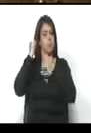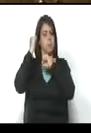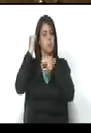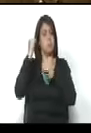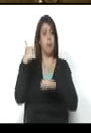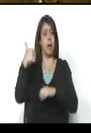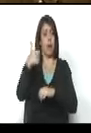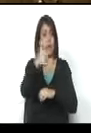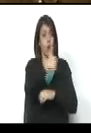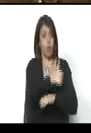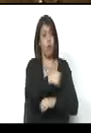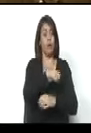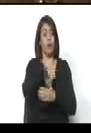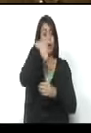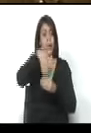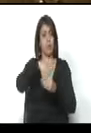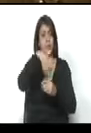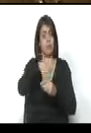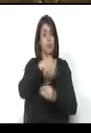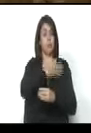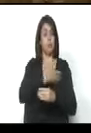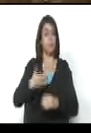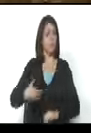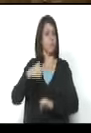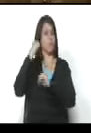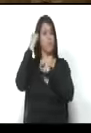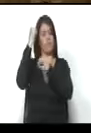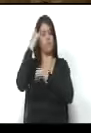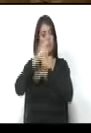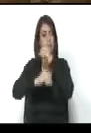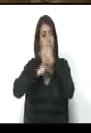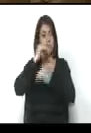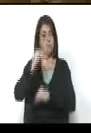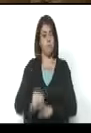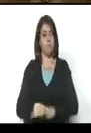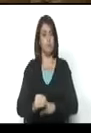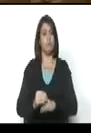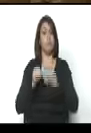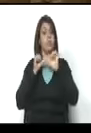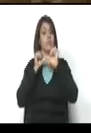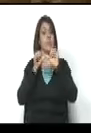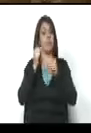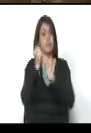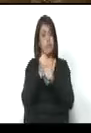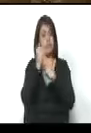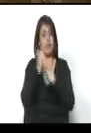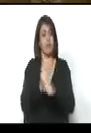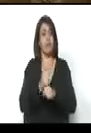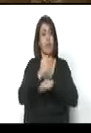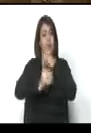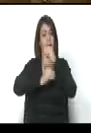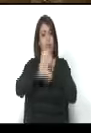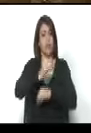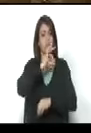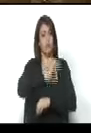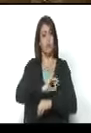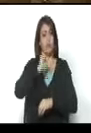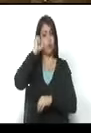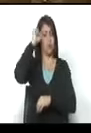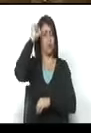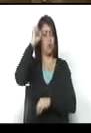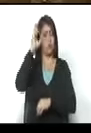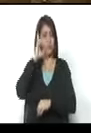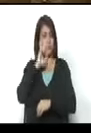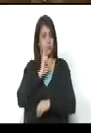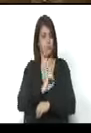cada una de las siguientes elecciones presidenciales para llevar a cabo la insigne tarea de construir el socialismo